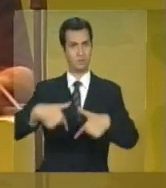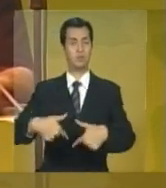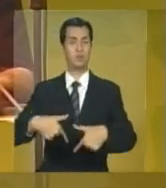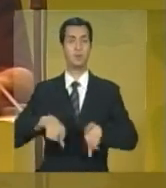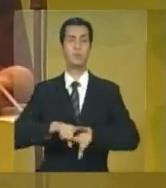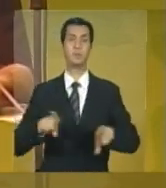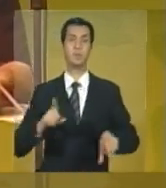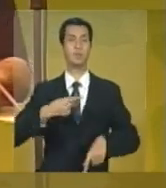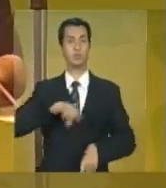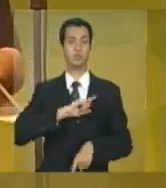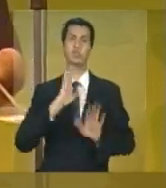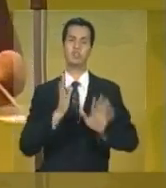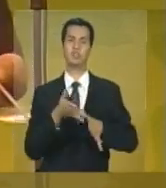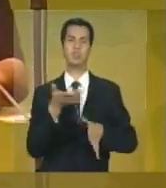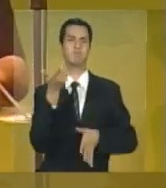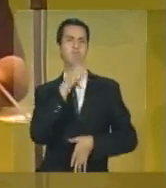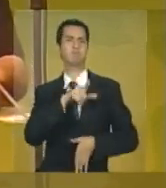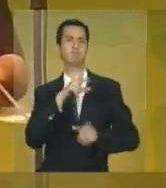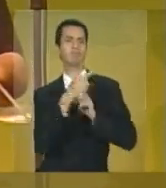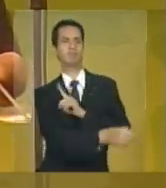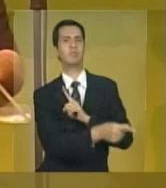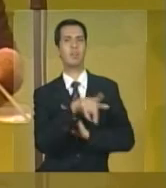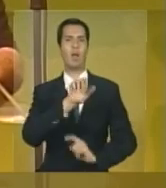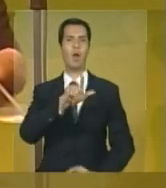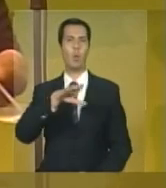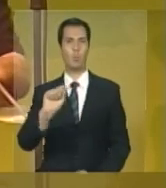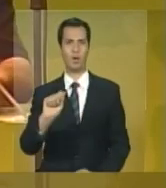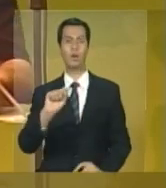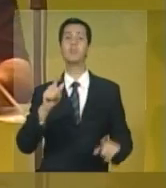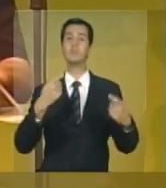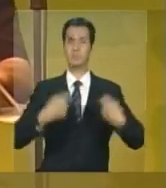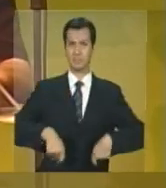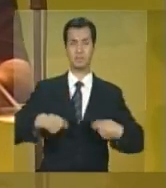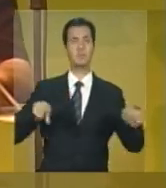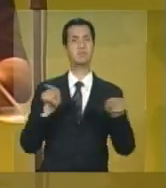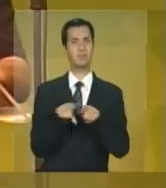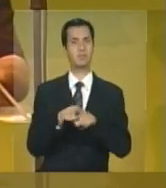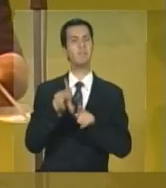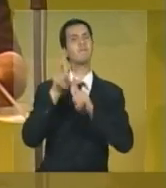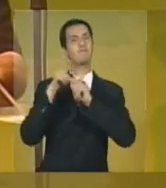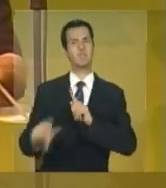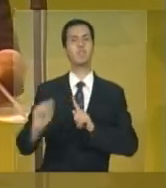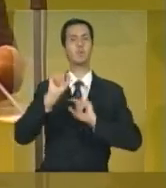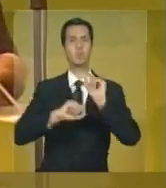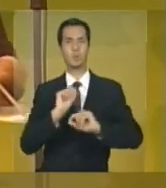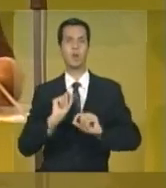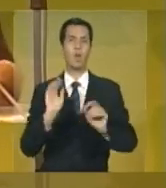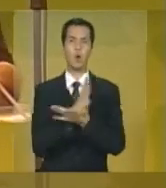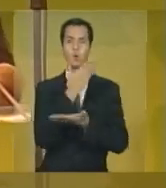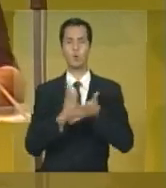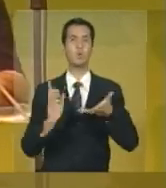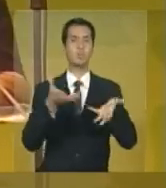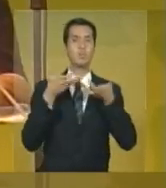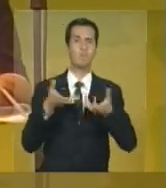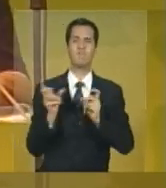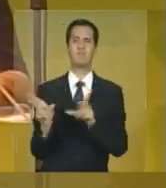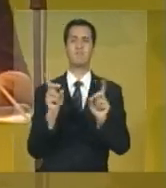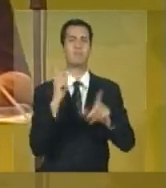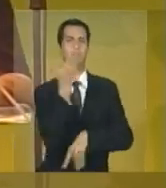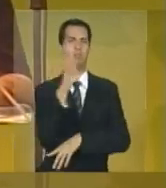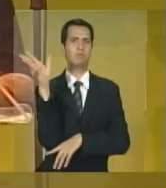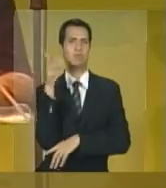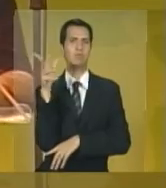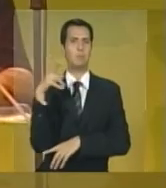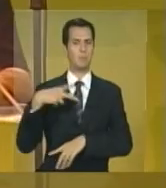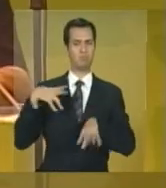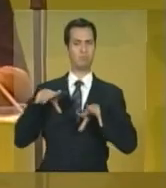vencimos al ALCA, venceremos estos ataques de querer mercantilizar, privatizar y hacer negocio con la